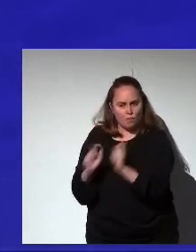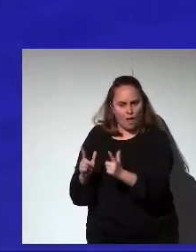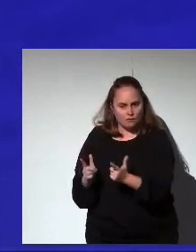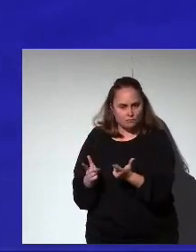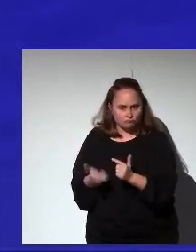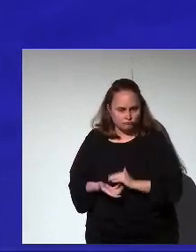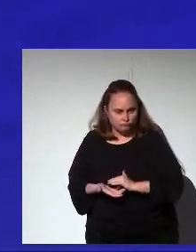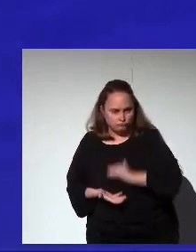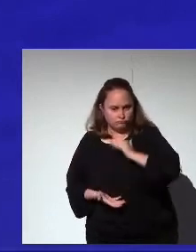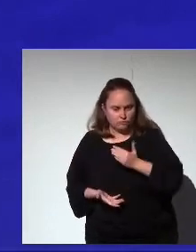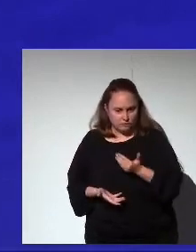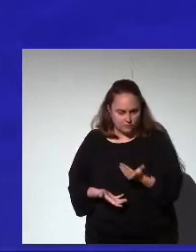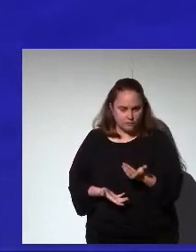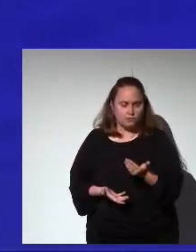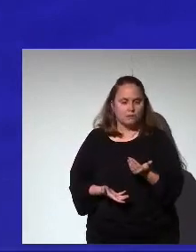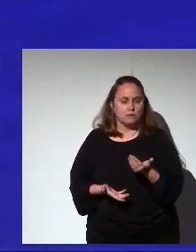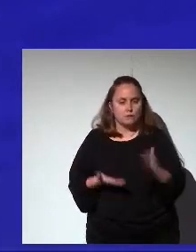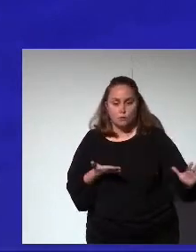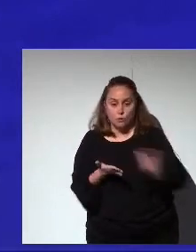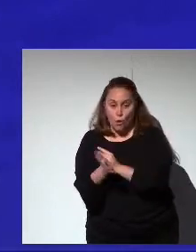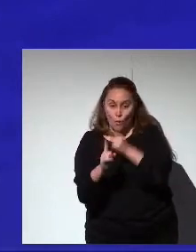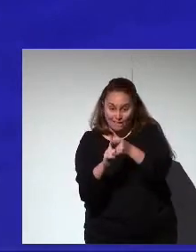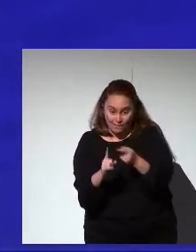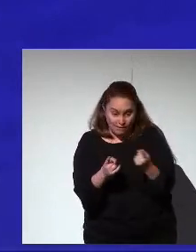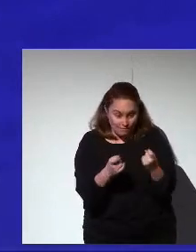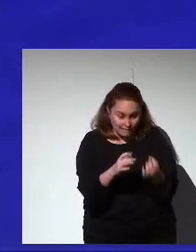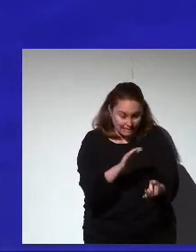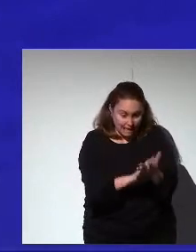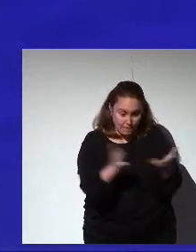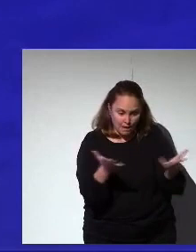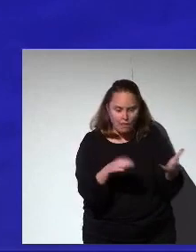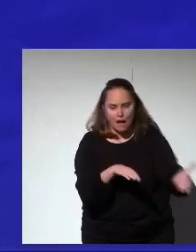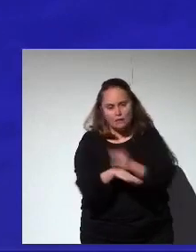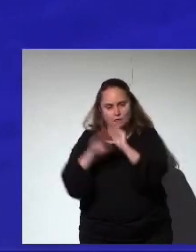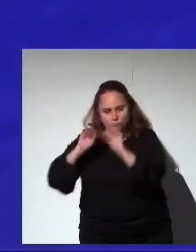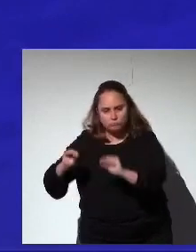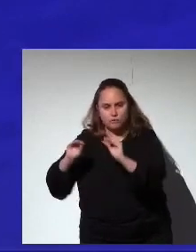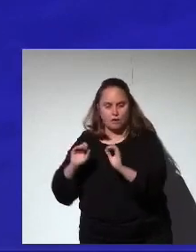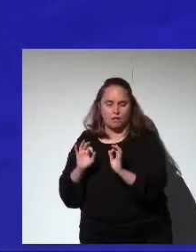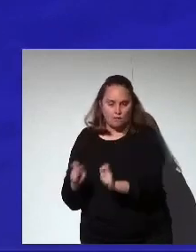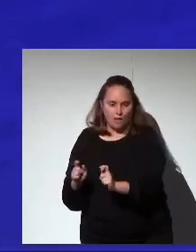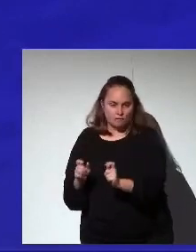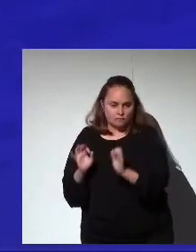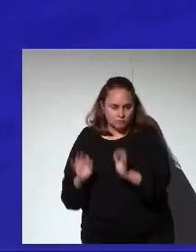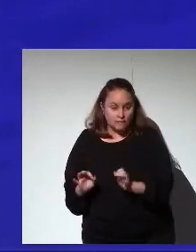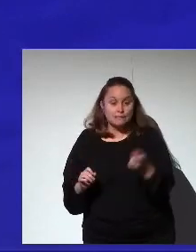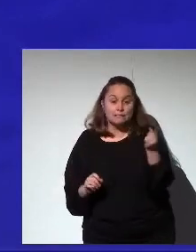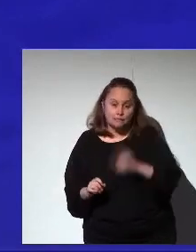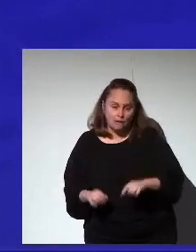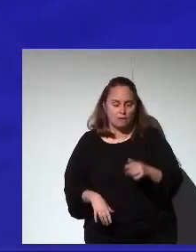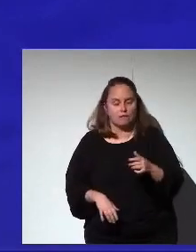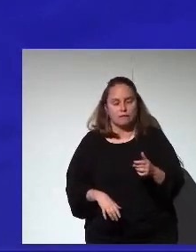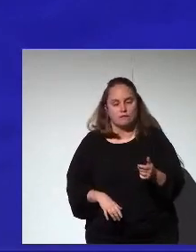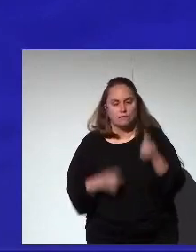a formarnos y a formar para lo que realmente requiere esa emergencia, y, por otro lado, que seamos capaces de